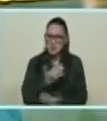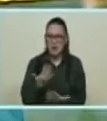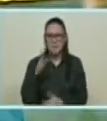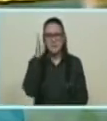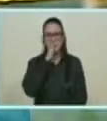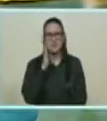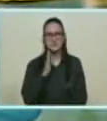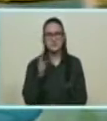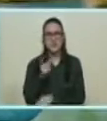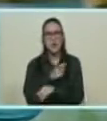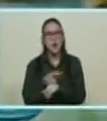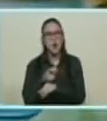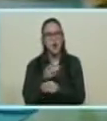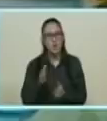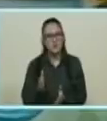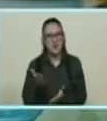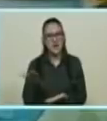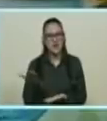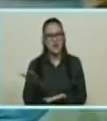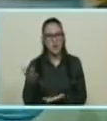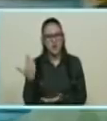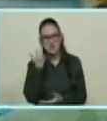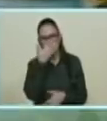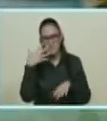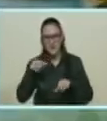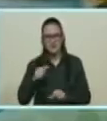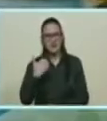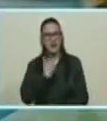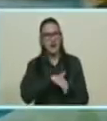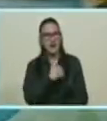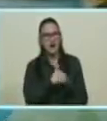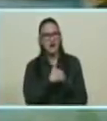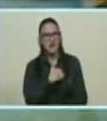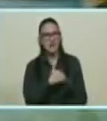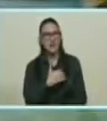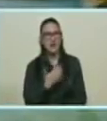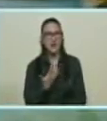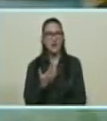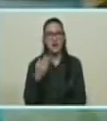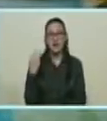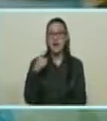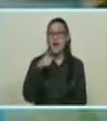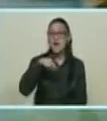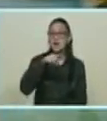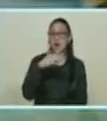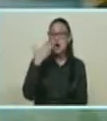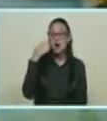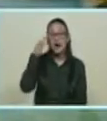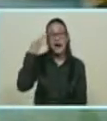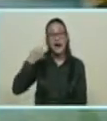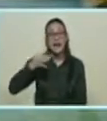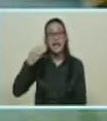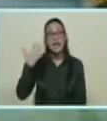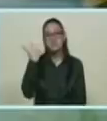un gobierno con complejo imperialista, Canadá, el gobierno canadiense se cree imperialista.